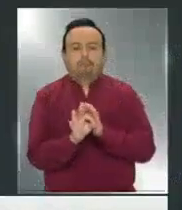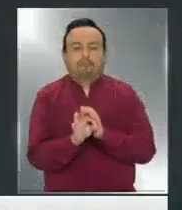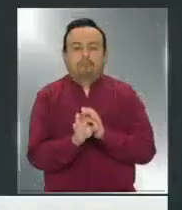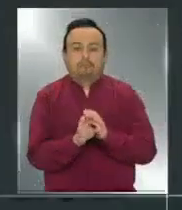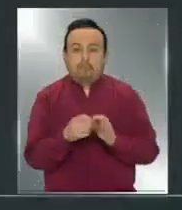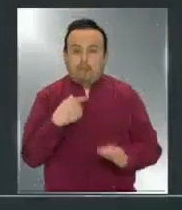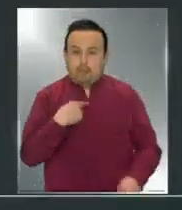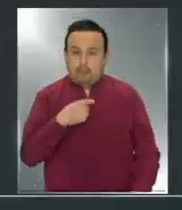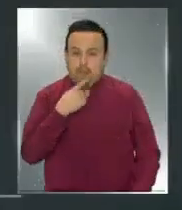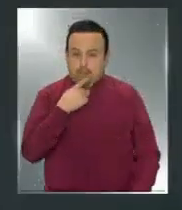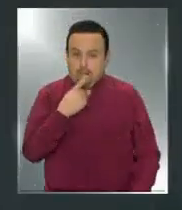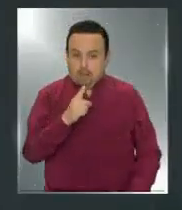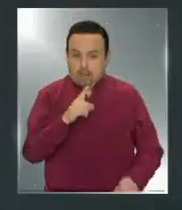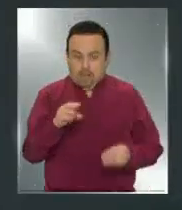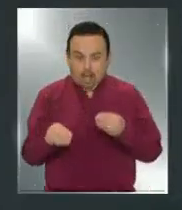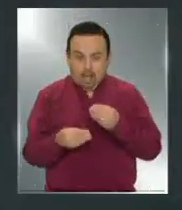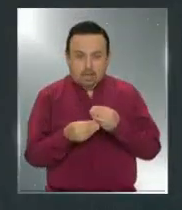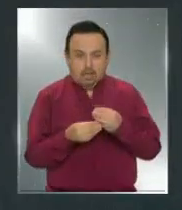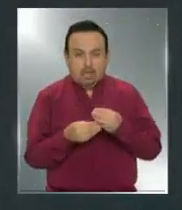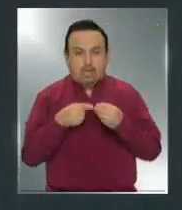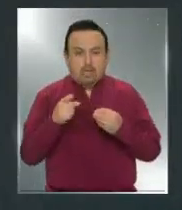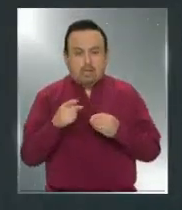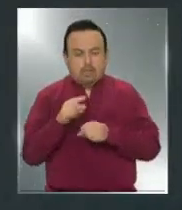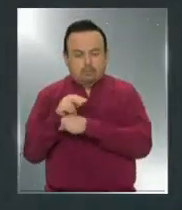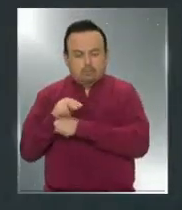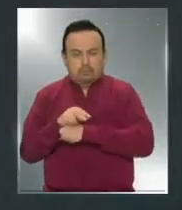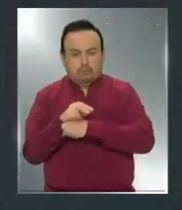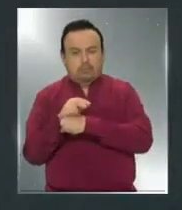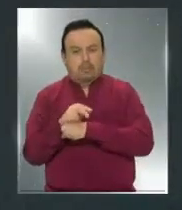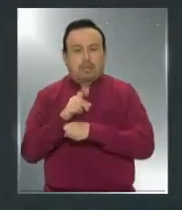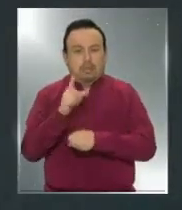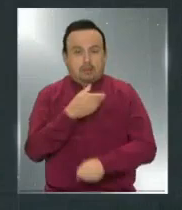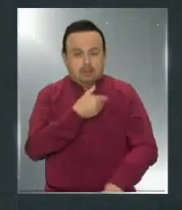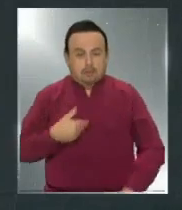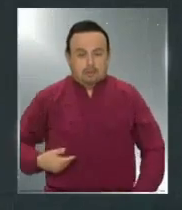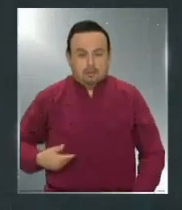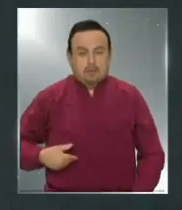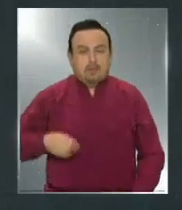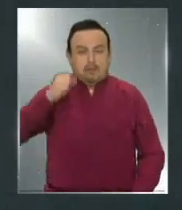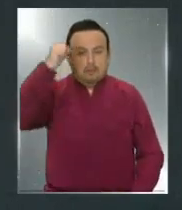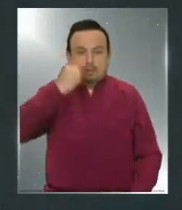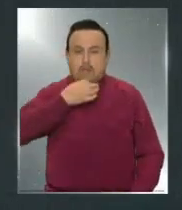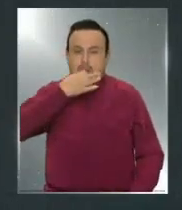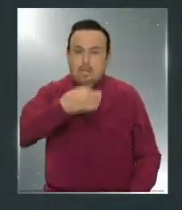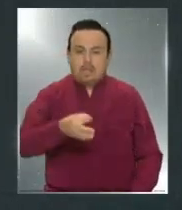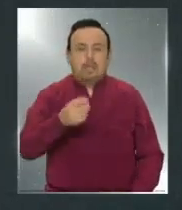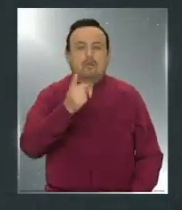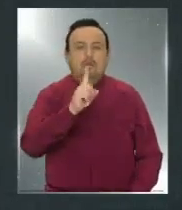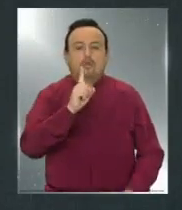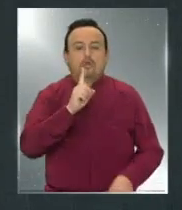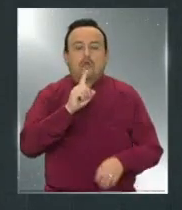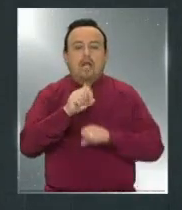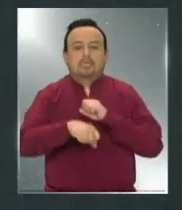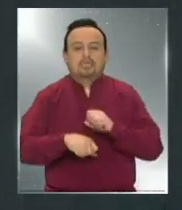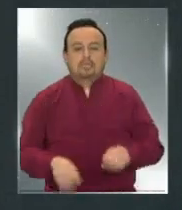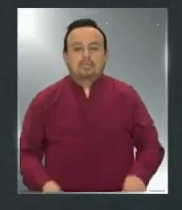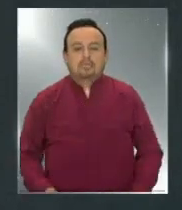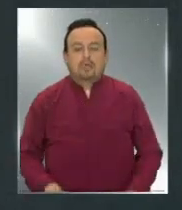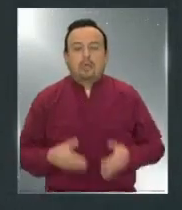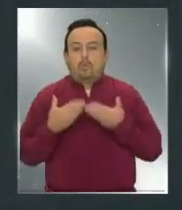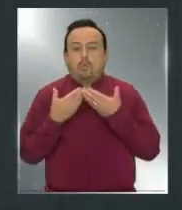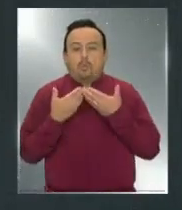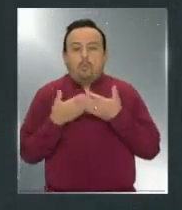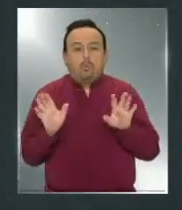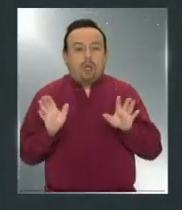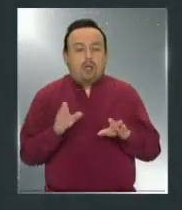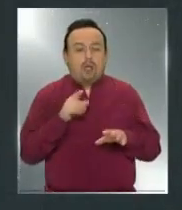Una medida que se agrega y que fue dictaminada por el presidente de la República es no aceptar que